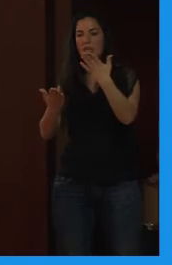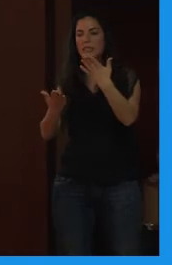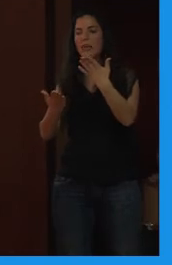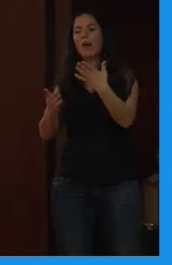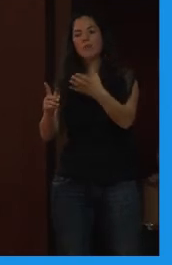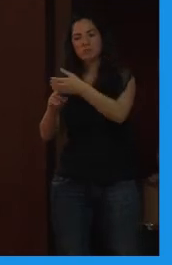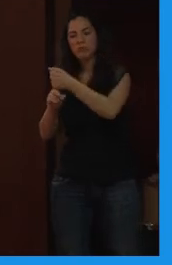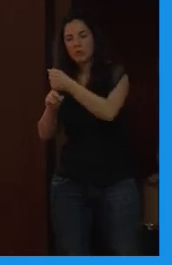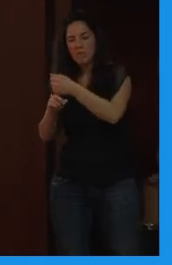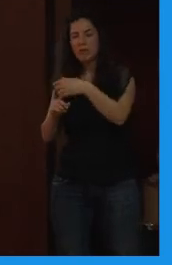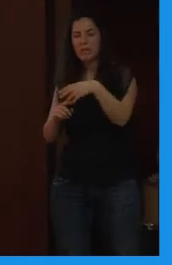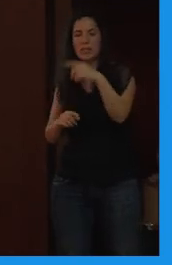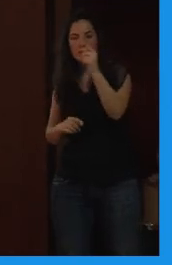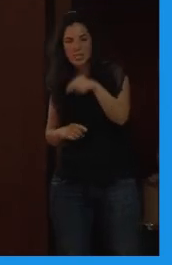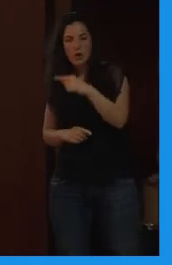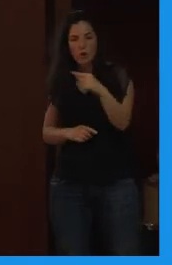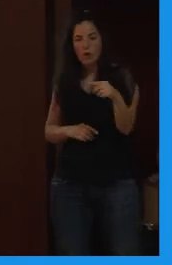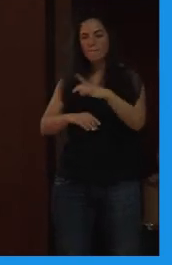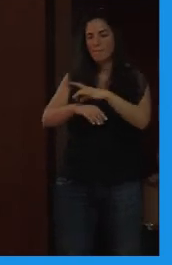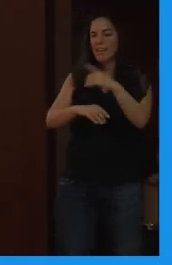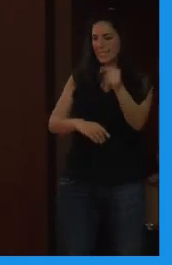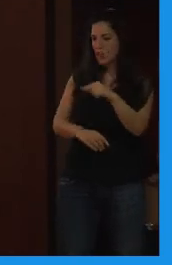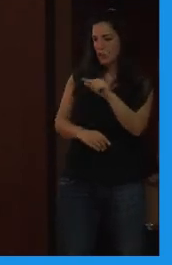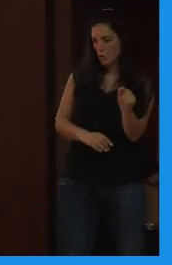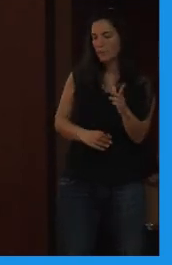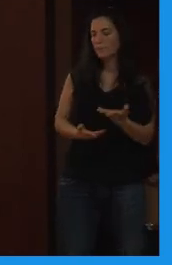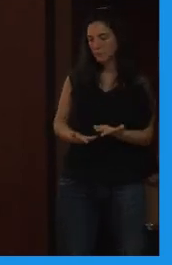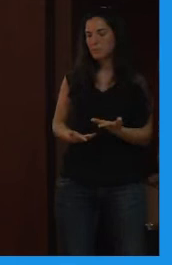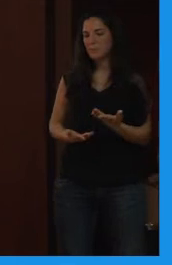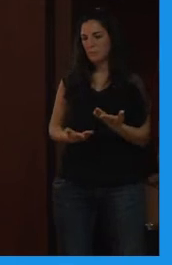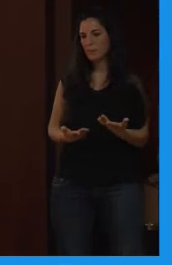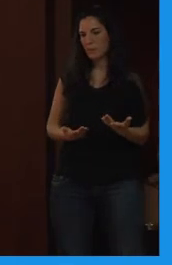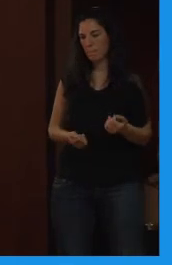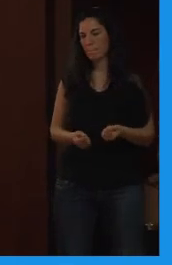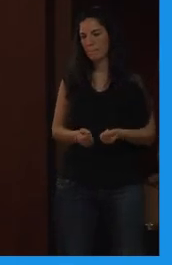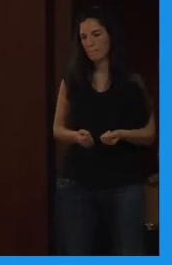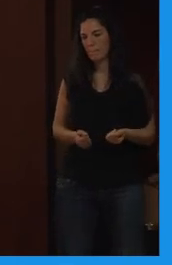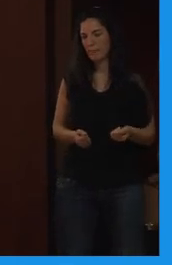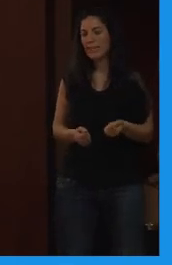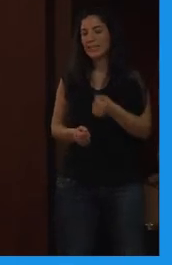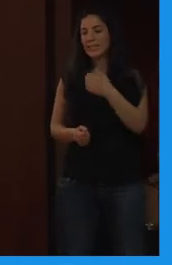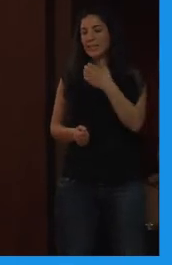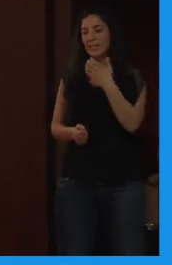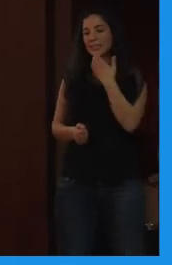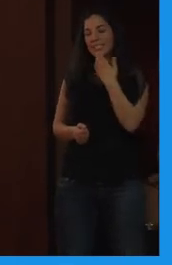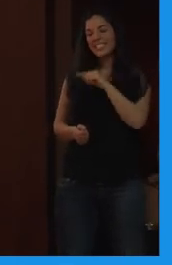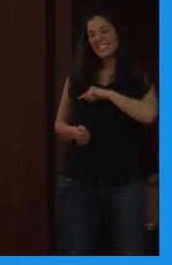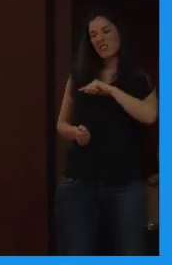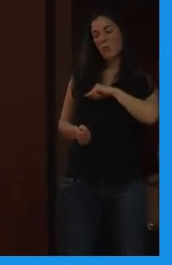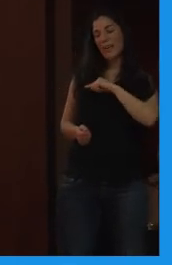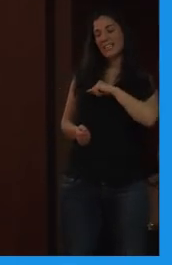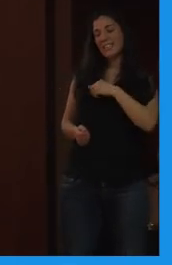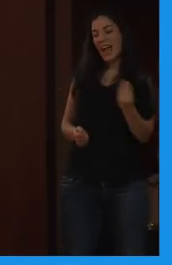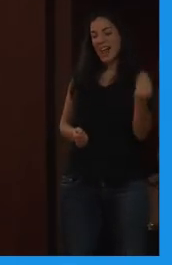descarta. El hipotiroidismo subclínico, que os he dicho que no da clínica en general, aunque si hay alguna sintomatología